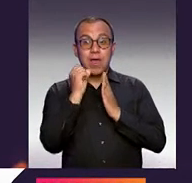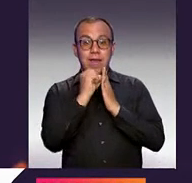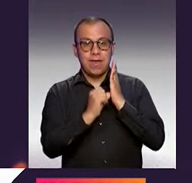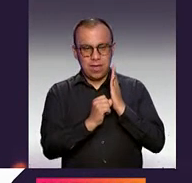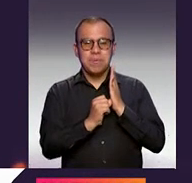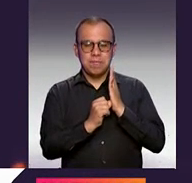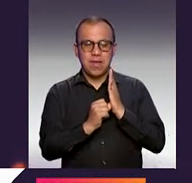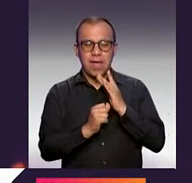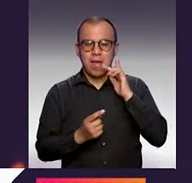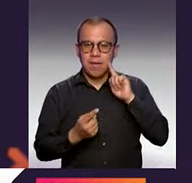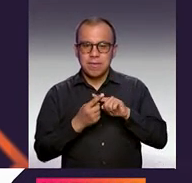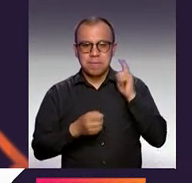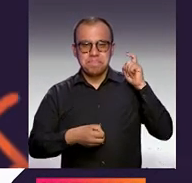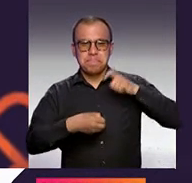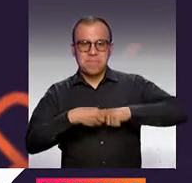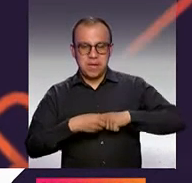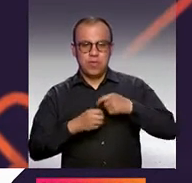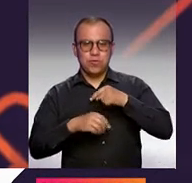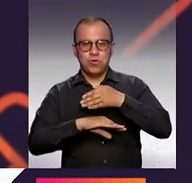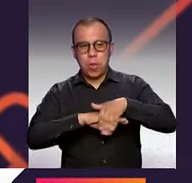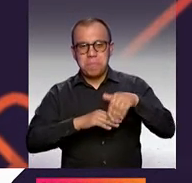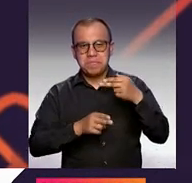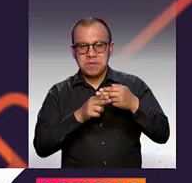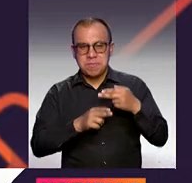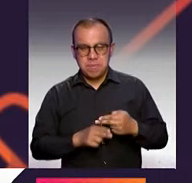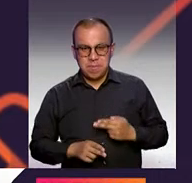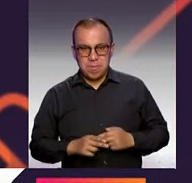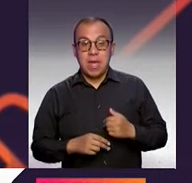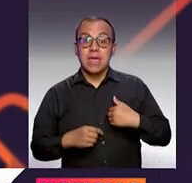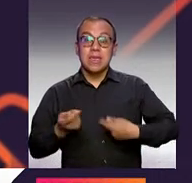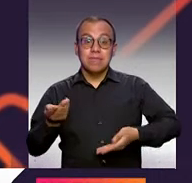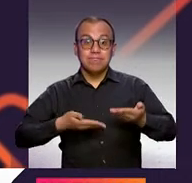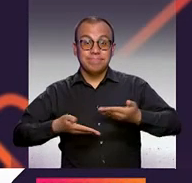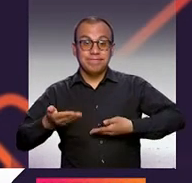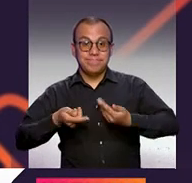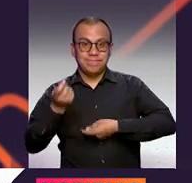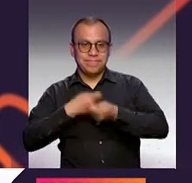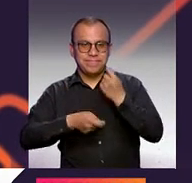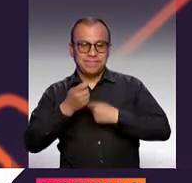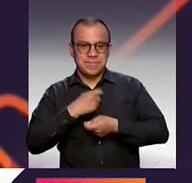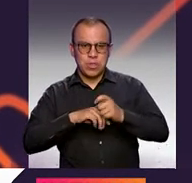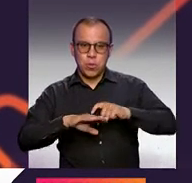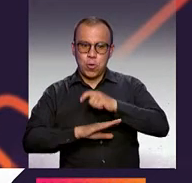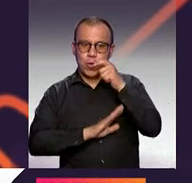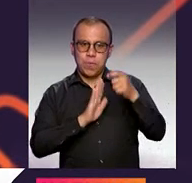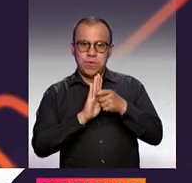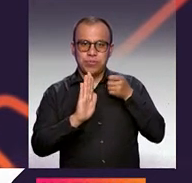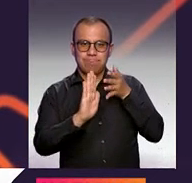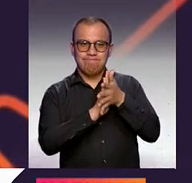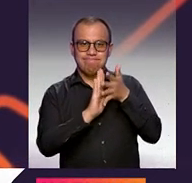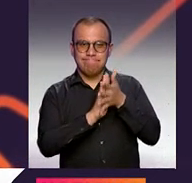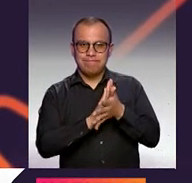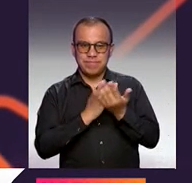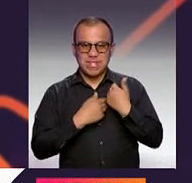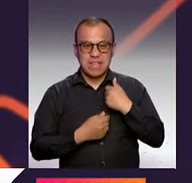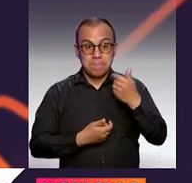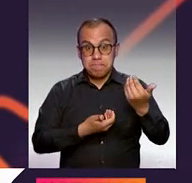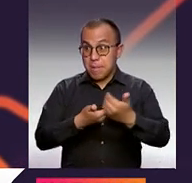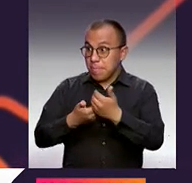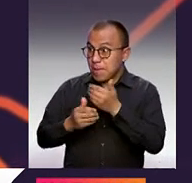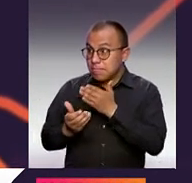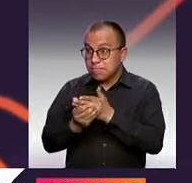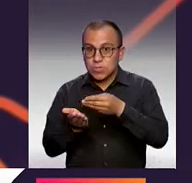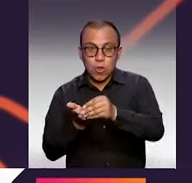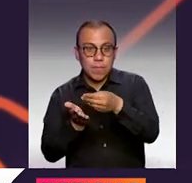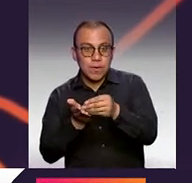Cívico Negocios y regístrese con sus datos personales y los de su negocio. Completar la información con la que quiere que lo encuentren sus clientes.